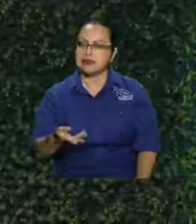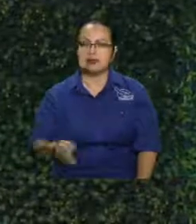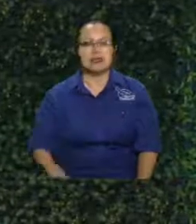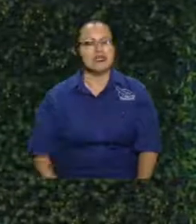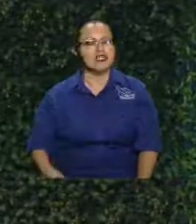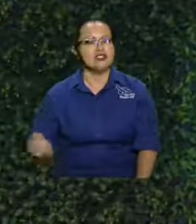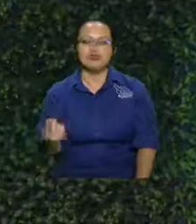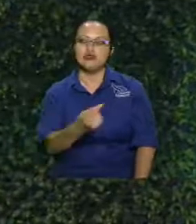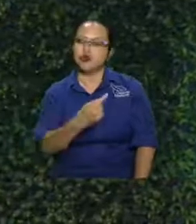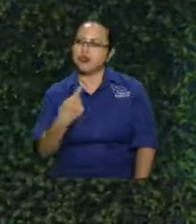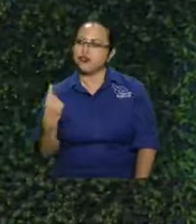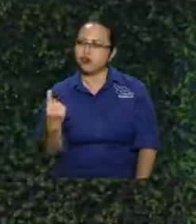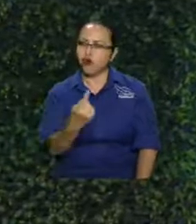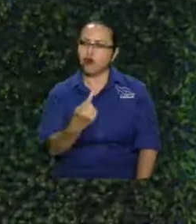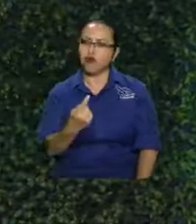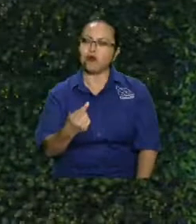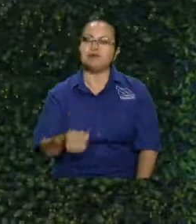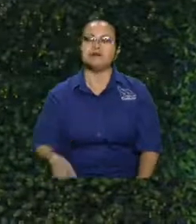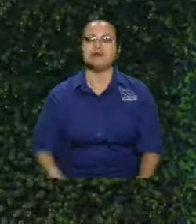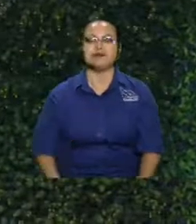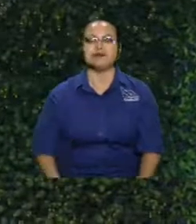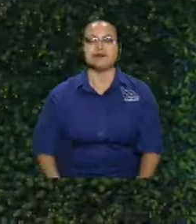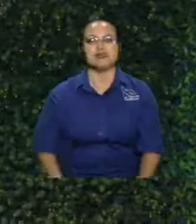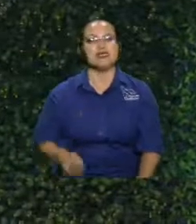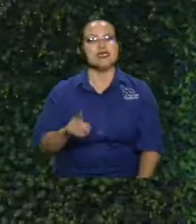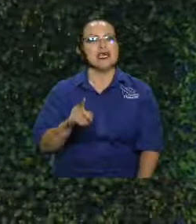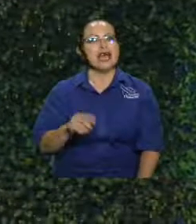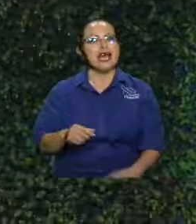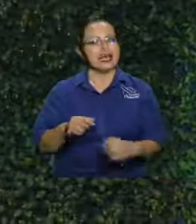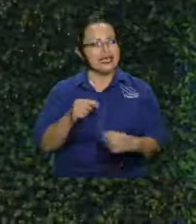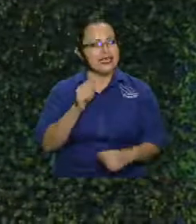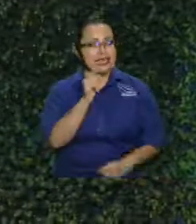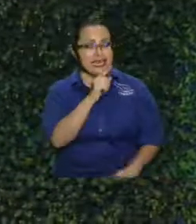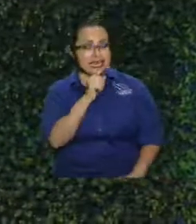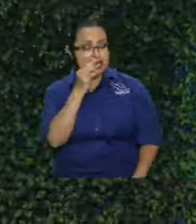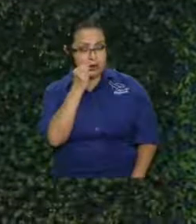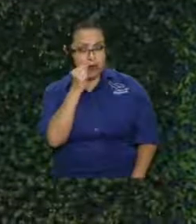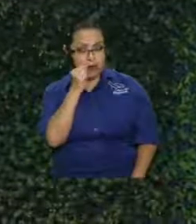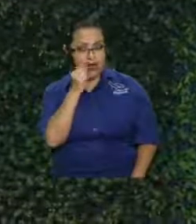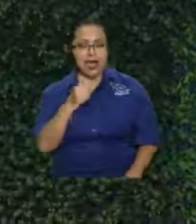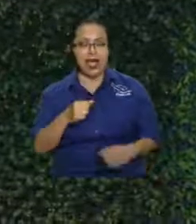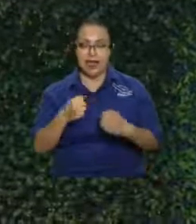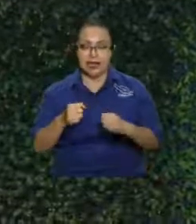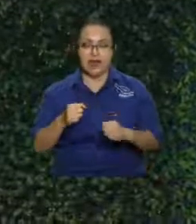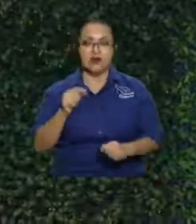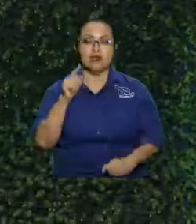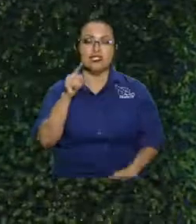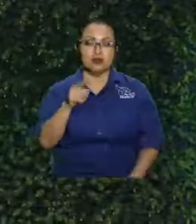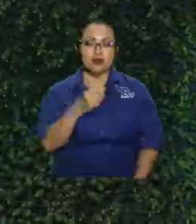Todas artes, culinarias, sexuales, lo que sea, y va a ser lo que vos querrás.